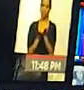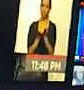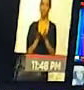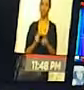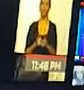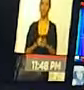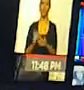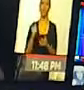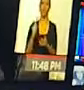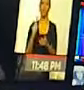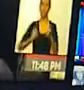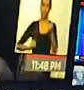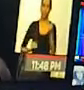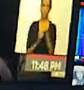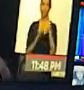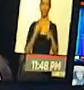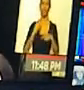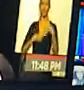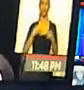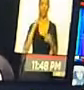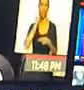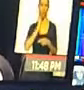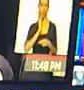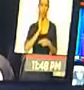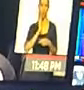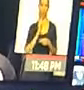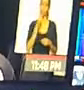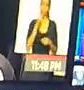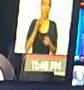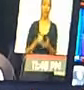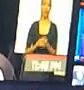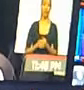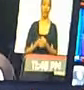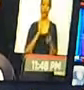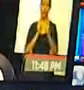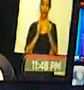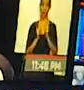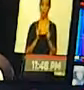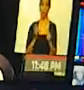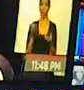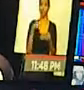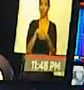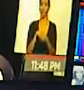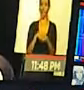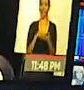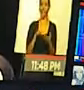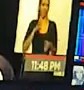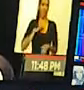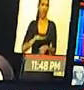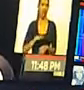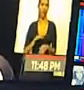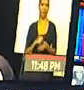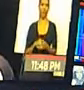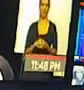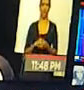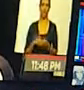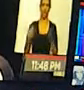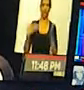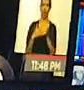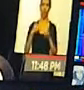primer impulso de la Revolución Bolivariana, y que bueno, que algunos inclusive de repente ahorita estarán en contra de la